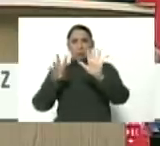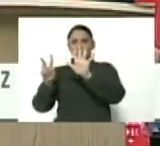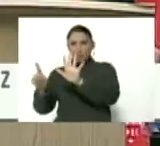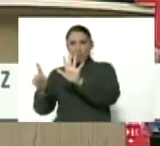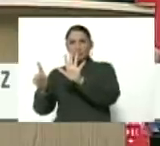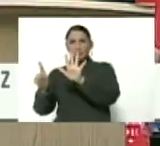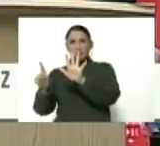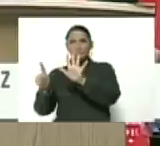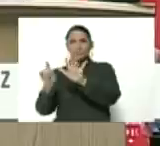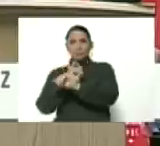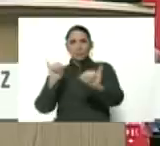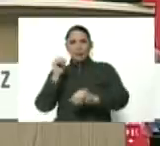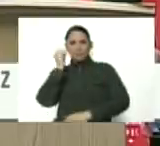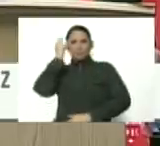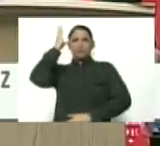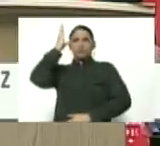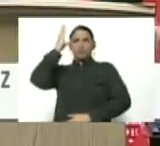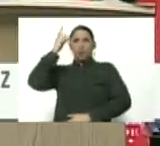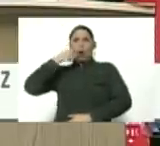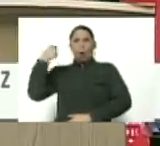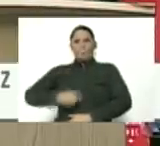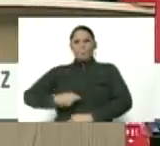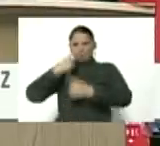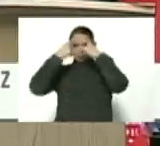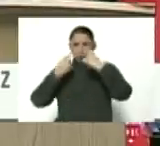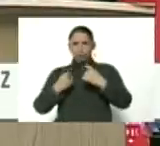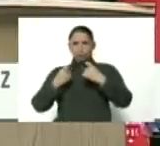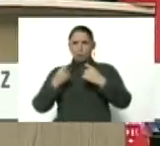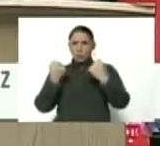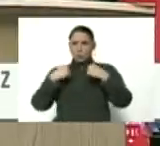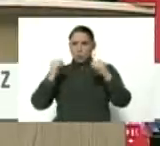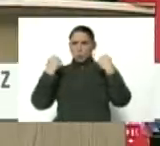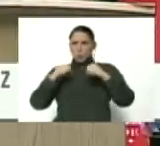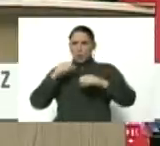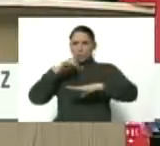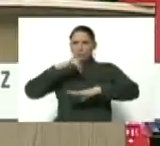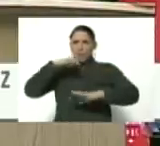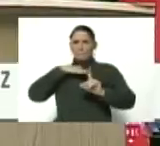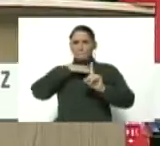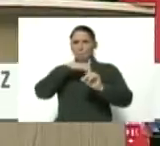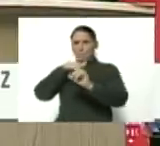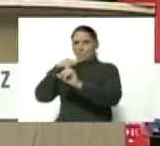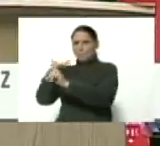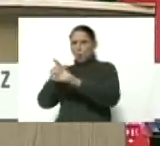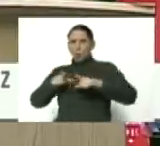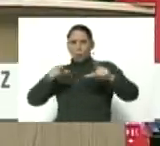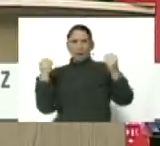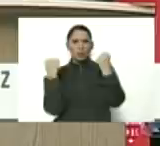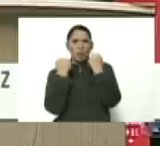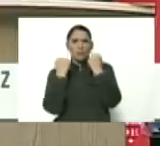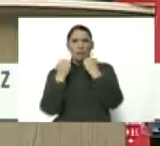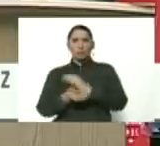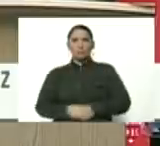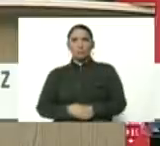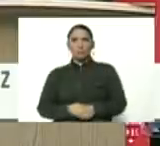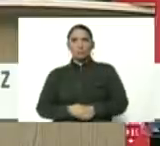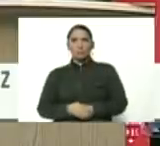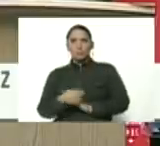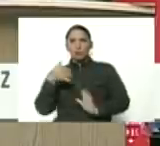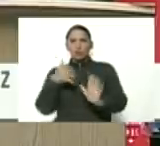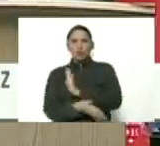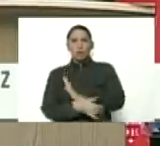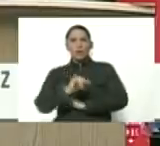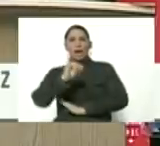1996 y está capacitado en entrenamiento táctico y en ataque a sitios confinados. Nos referimos a